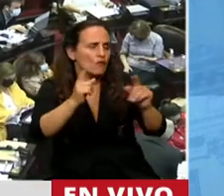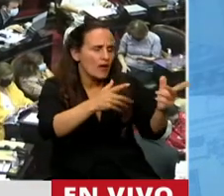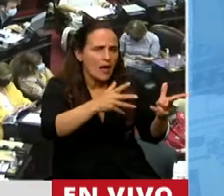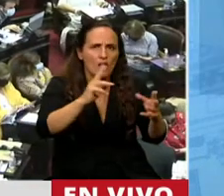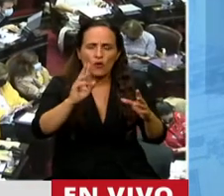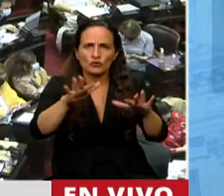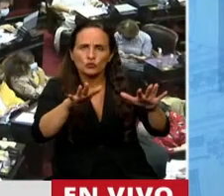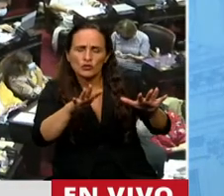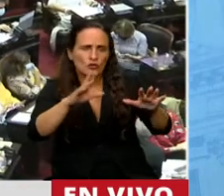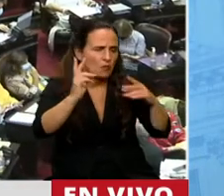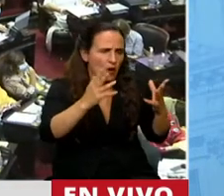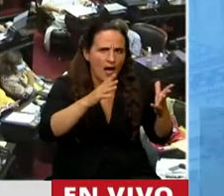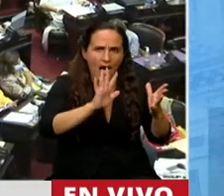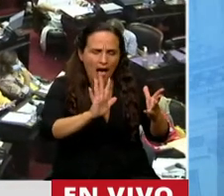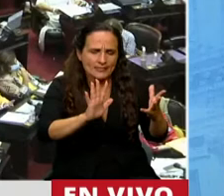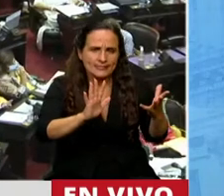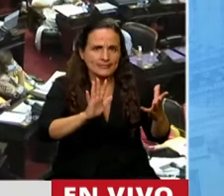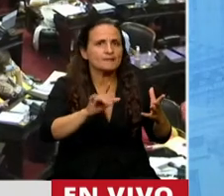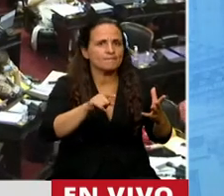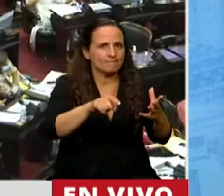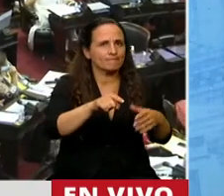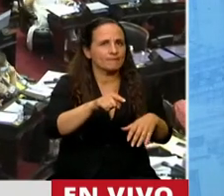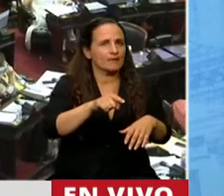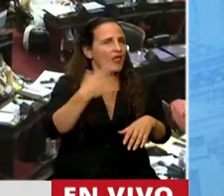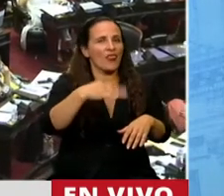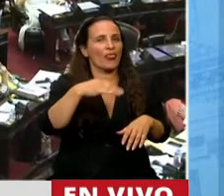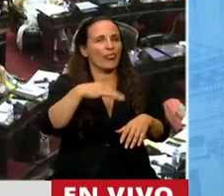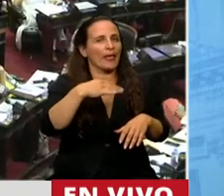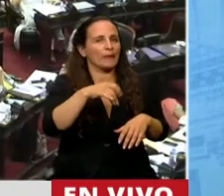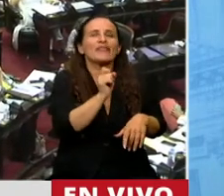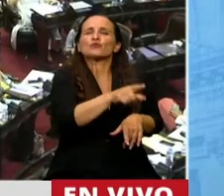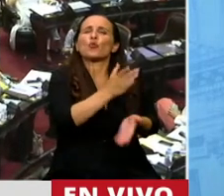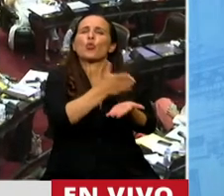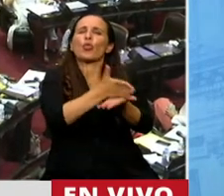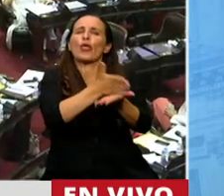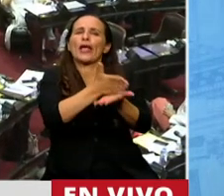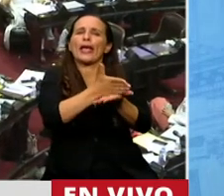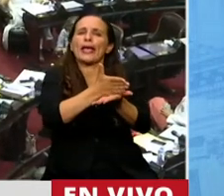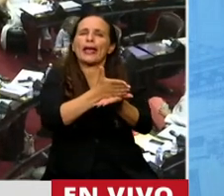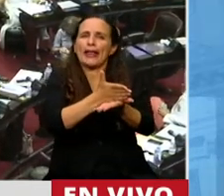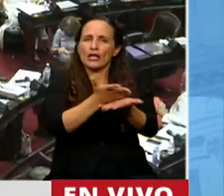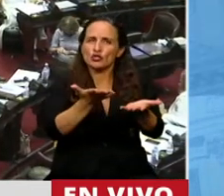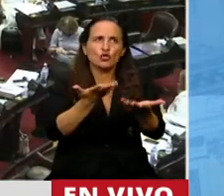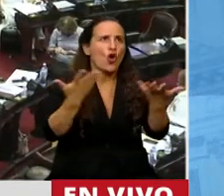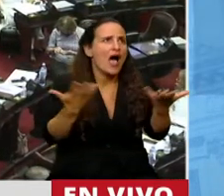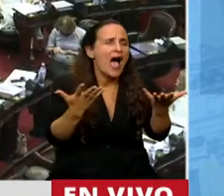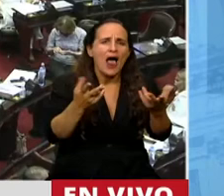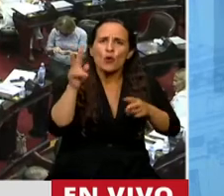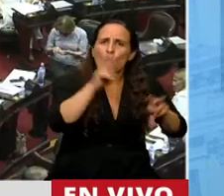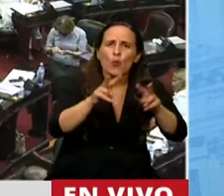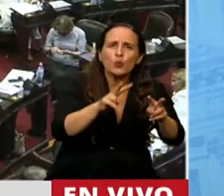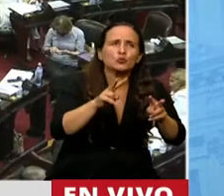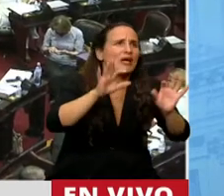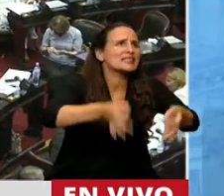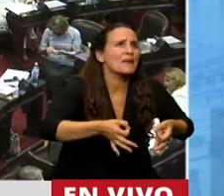situación, merece tener la oportunidad y el derecho a la reivindicación, a la búsqueda de